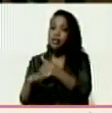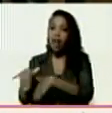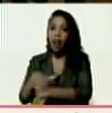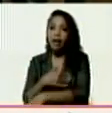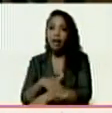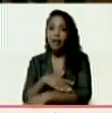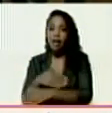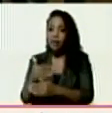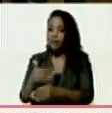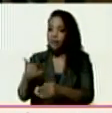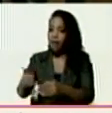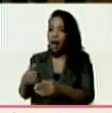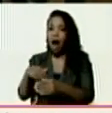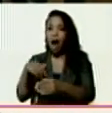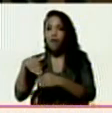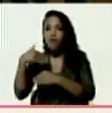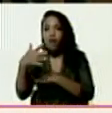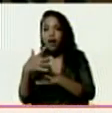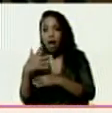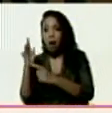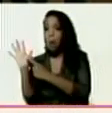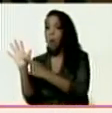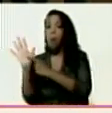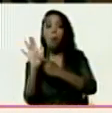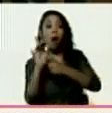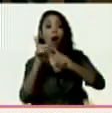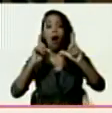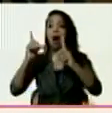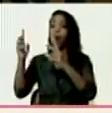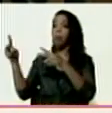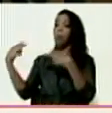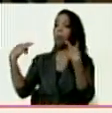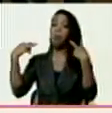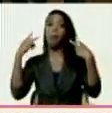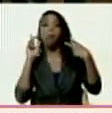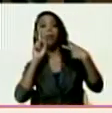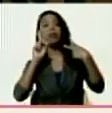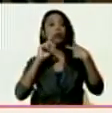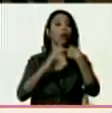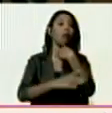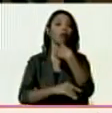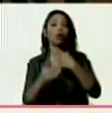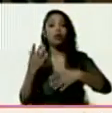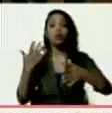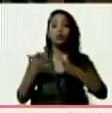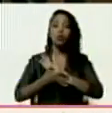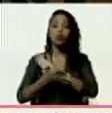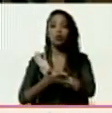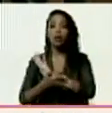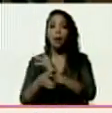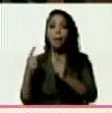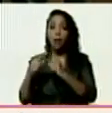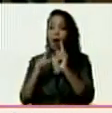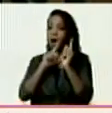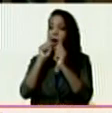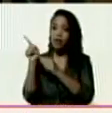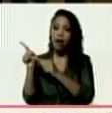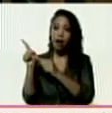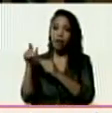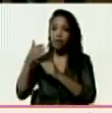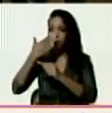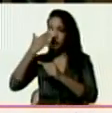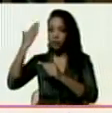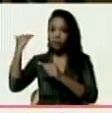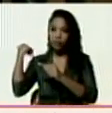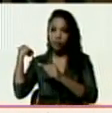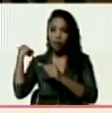quedarse afuera y presentar el show mediático, la mentira y el engaño, pero precisamente quedó allá en el pasado. Por